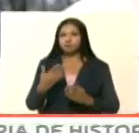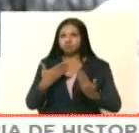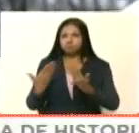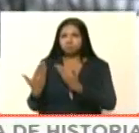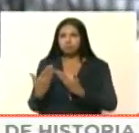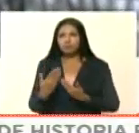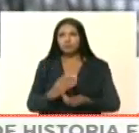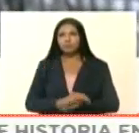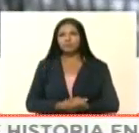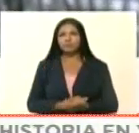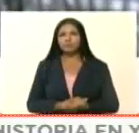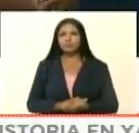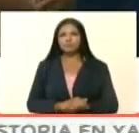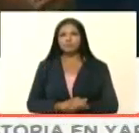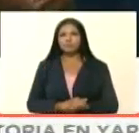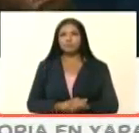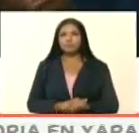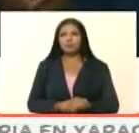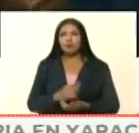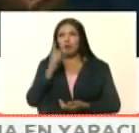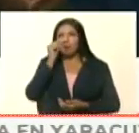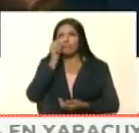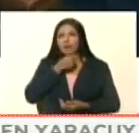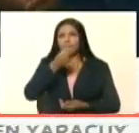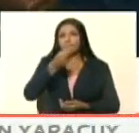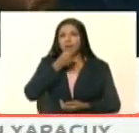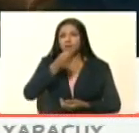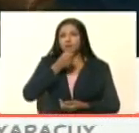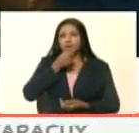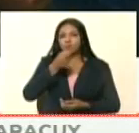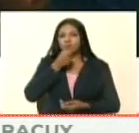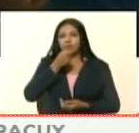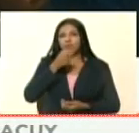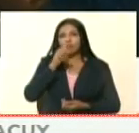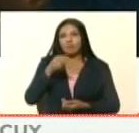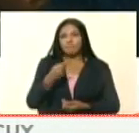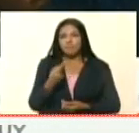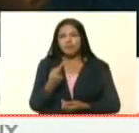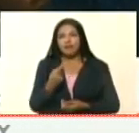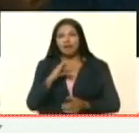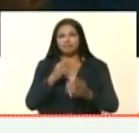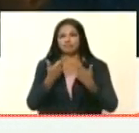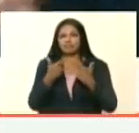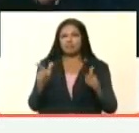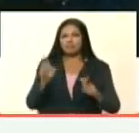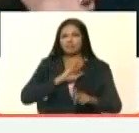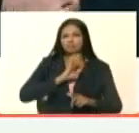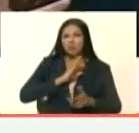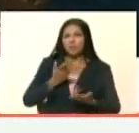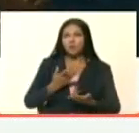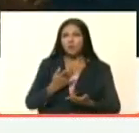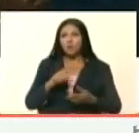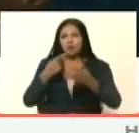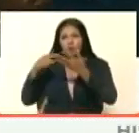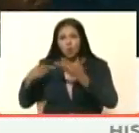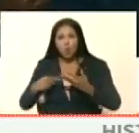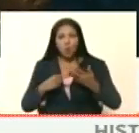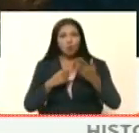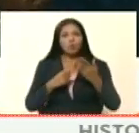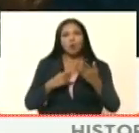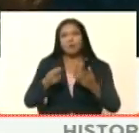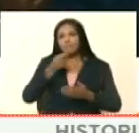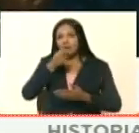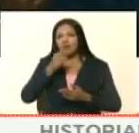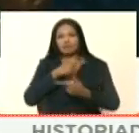Max Blumenthal, periodista alternativo, periodista independiente, que con otros periodistas